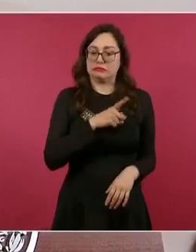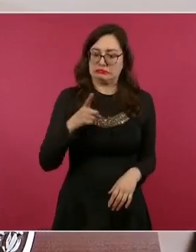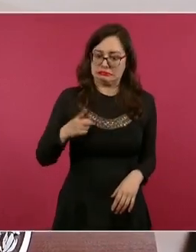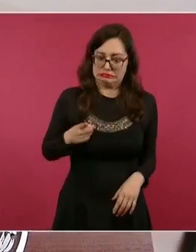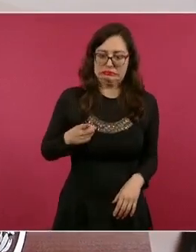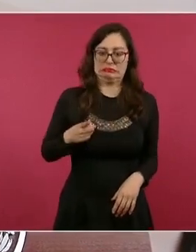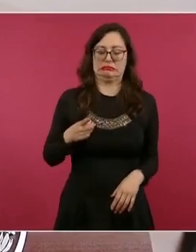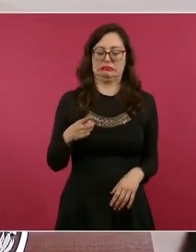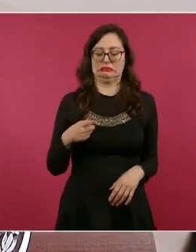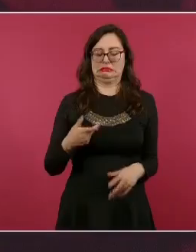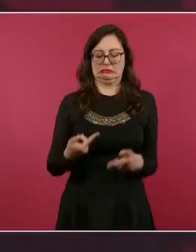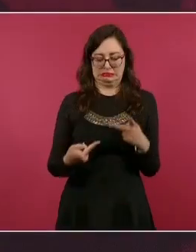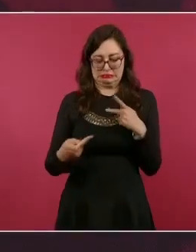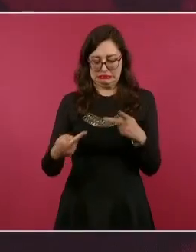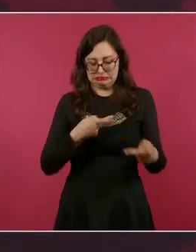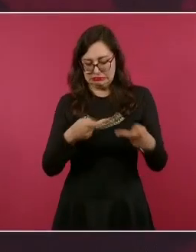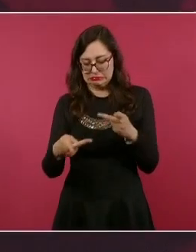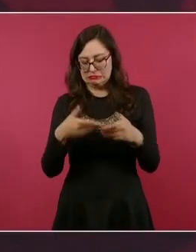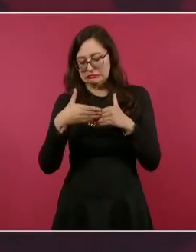para planear el desarrollo.